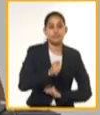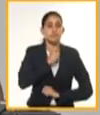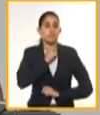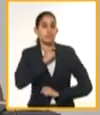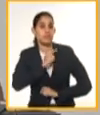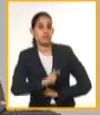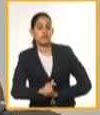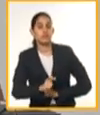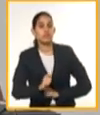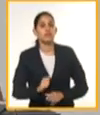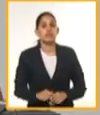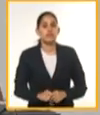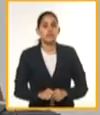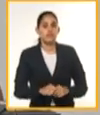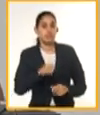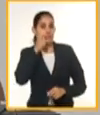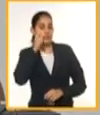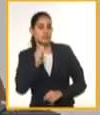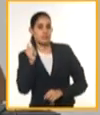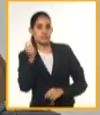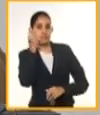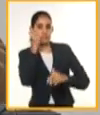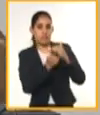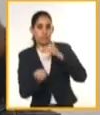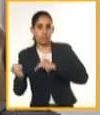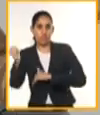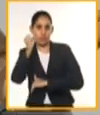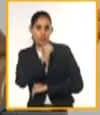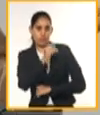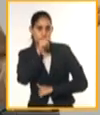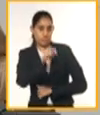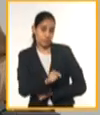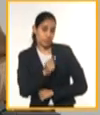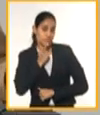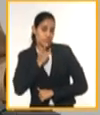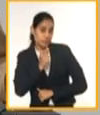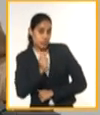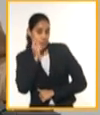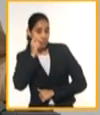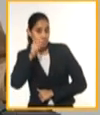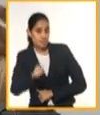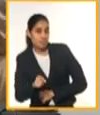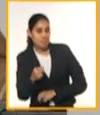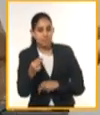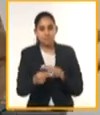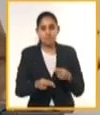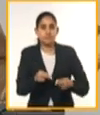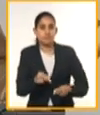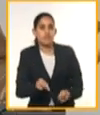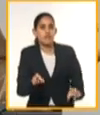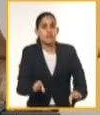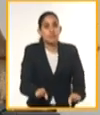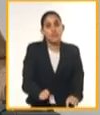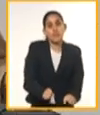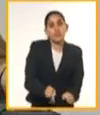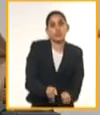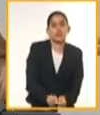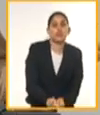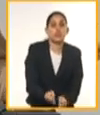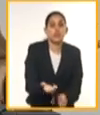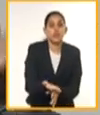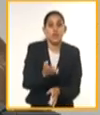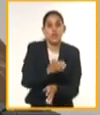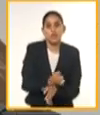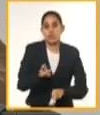término Starmer, el primer ministro británico, que acaba de tomar una decisión realmente que ni los propios británicos están